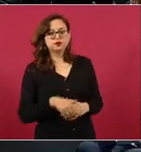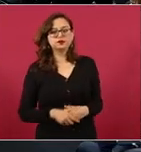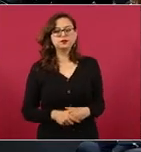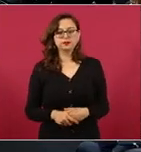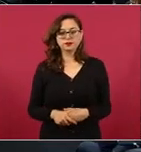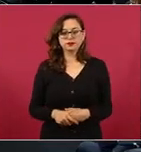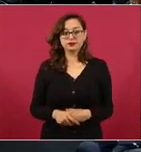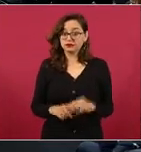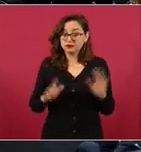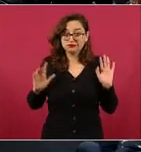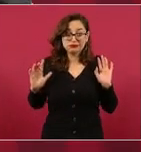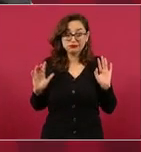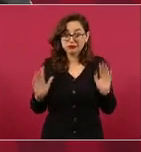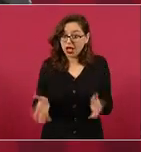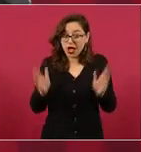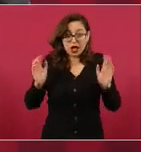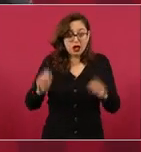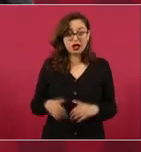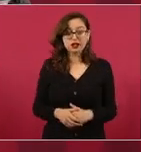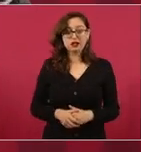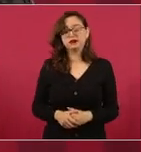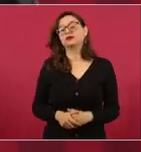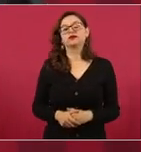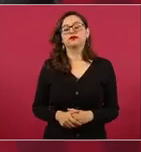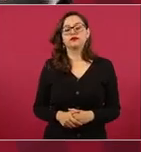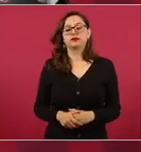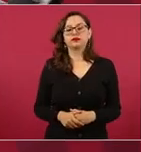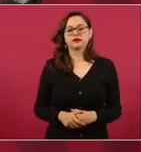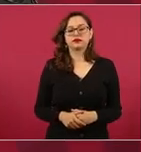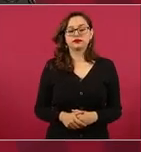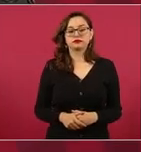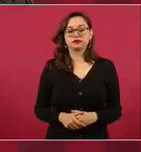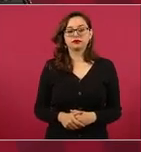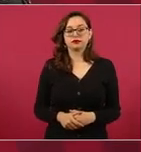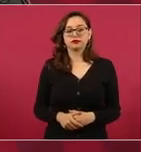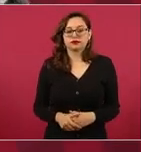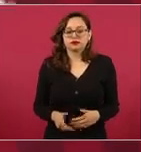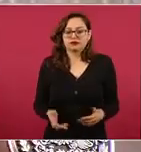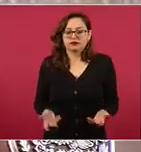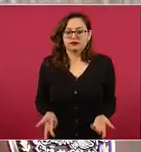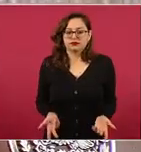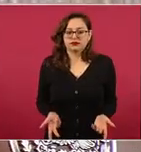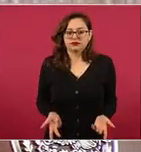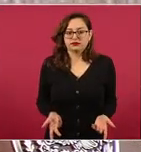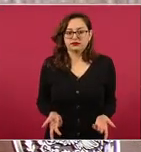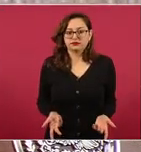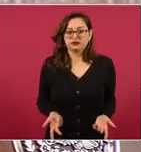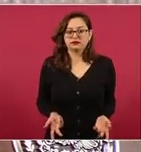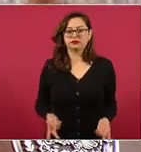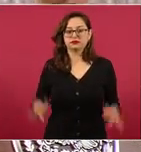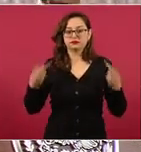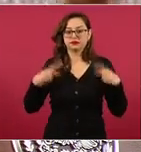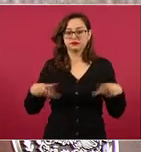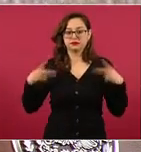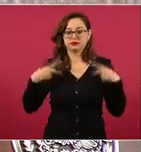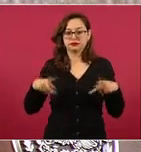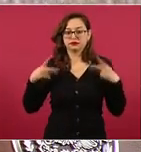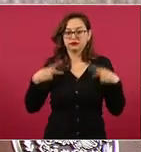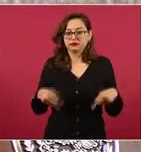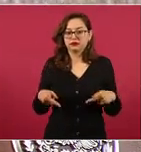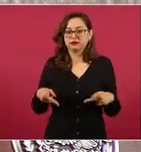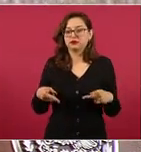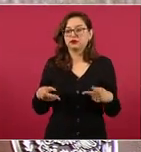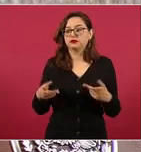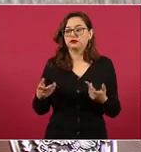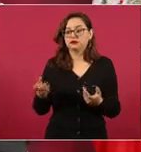el que tiene que dar servicio está en Nueva York, está en Los Ángeles, tiene que ir a